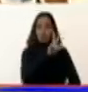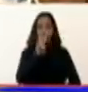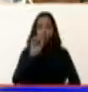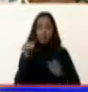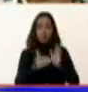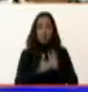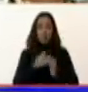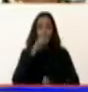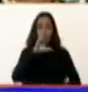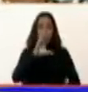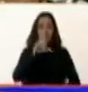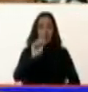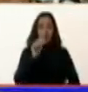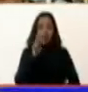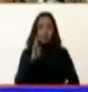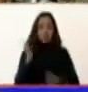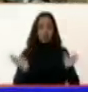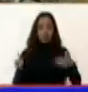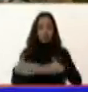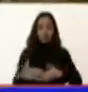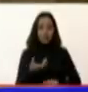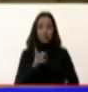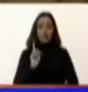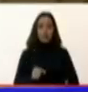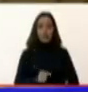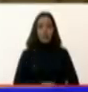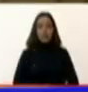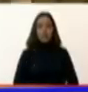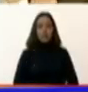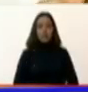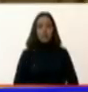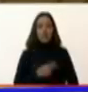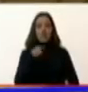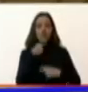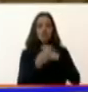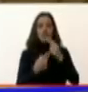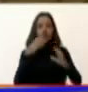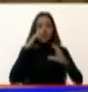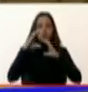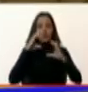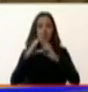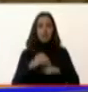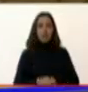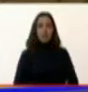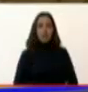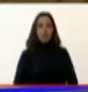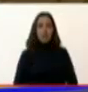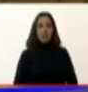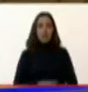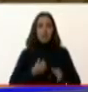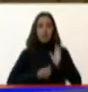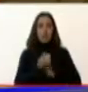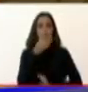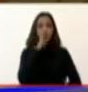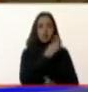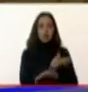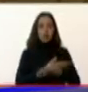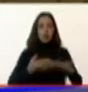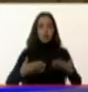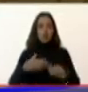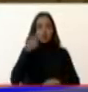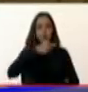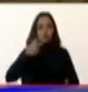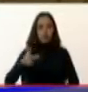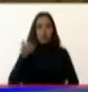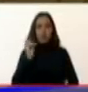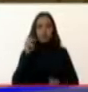aquí y, además, los voceros de comunicación de los casi 4 millones de milicianos que tenemos